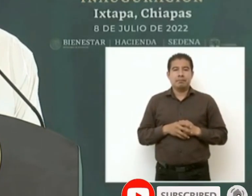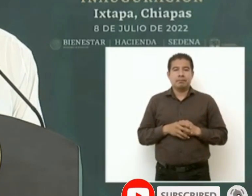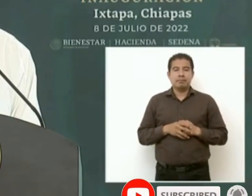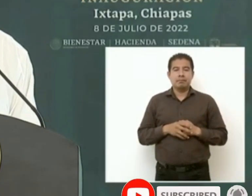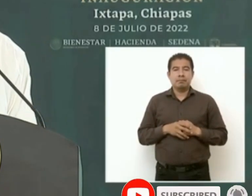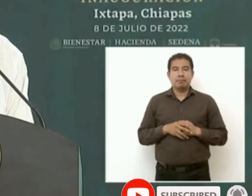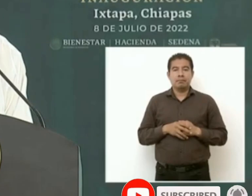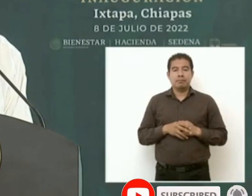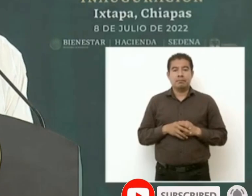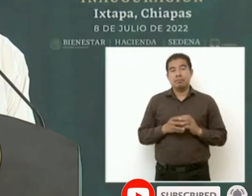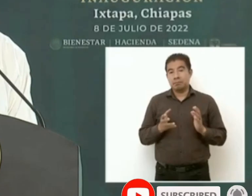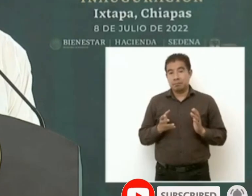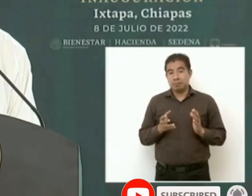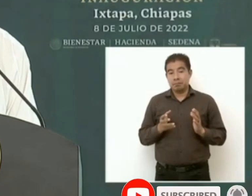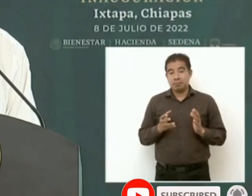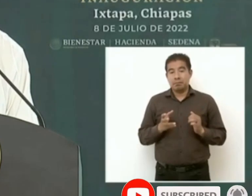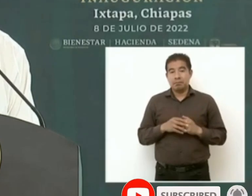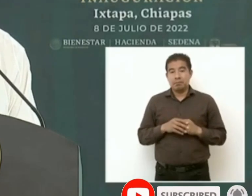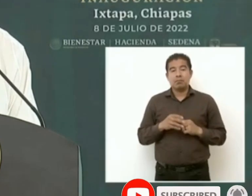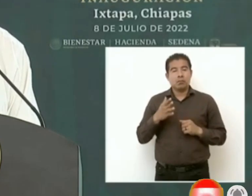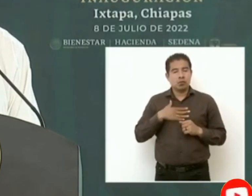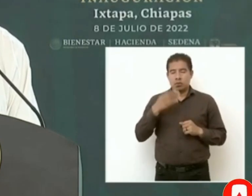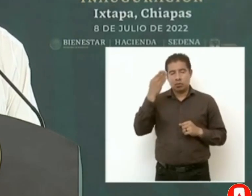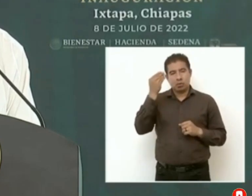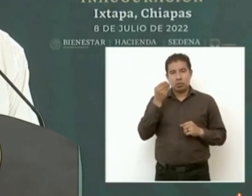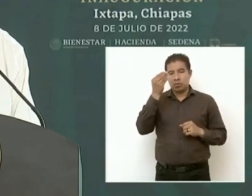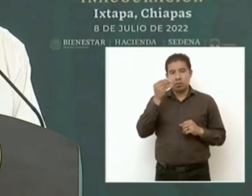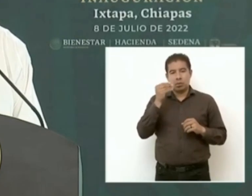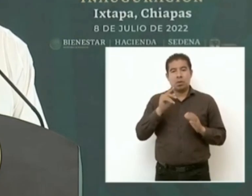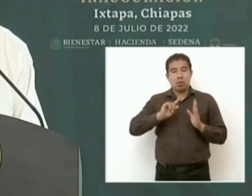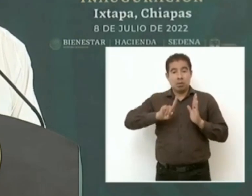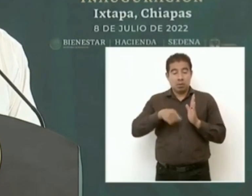Eso sí, me voy a jubilar y ya no me voy a